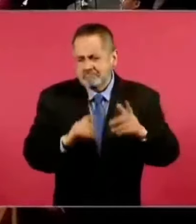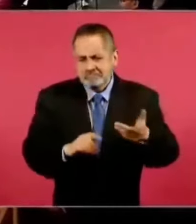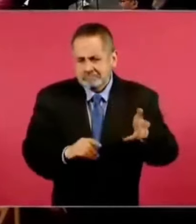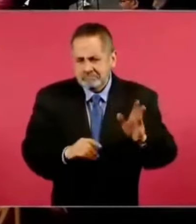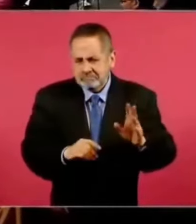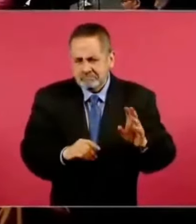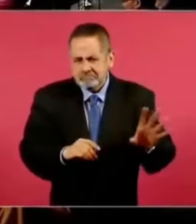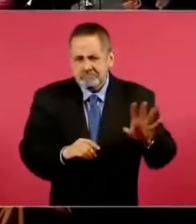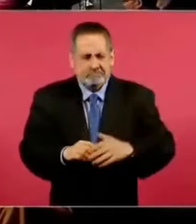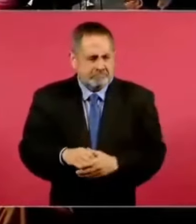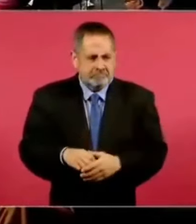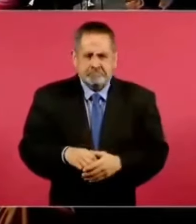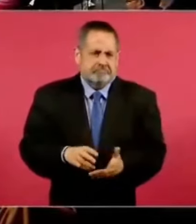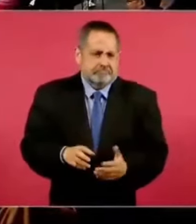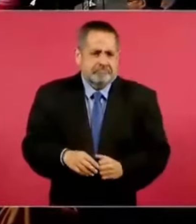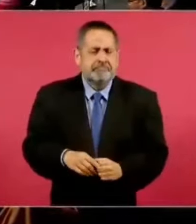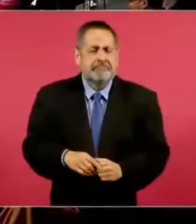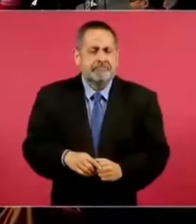Son